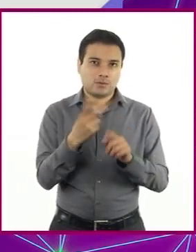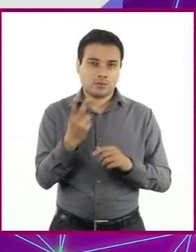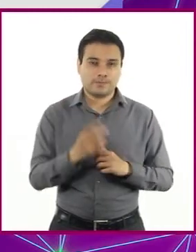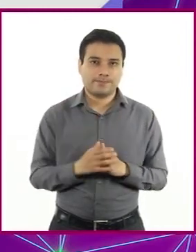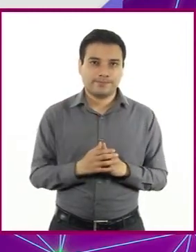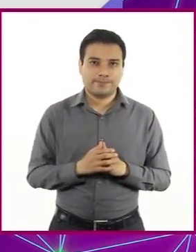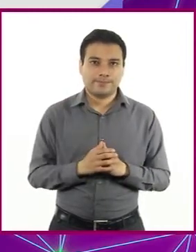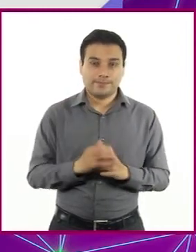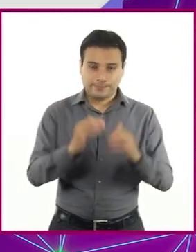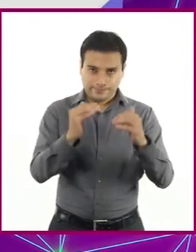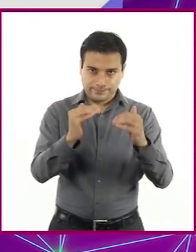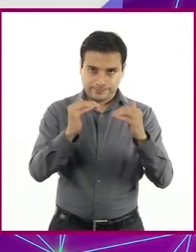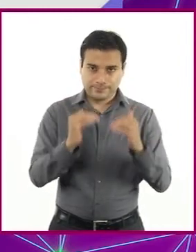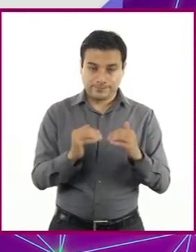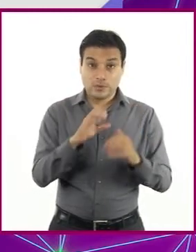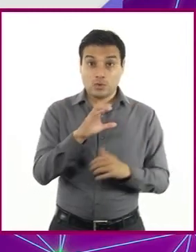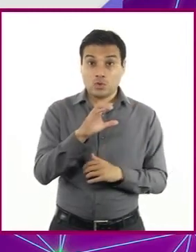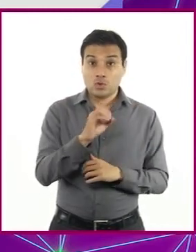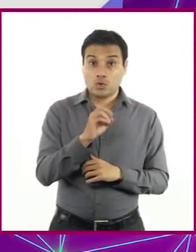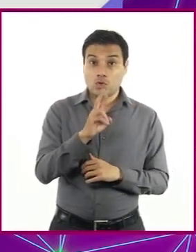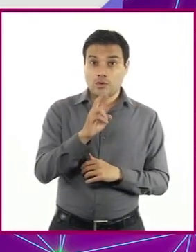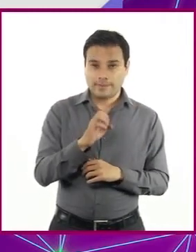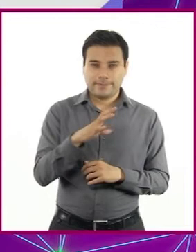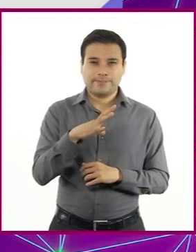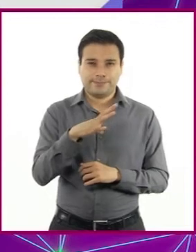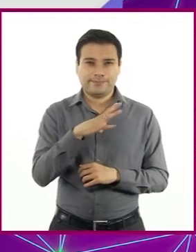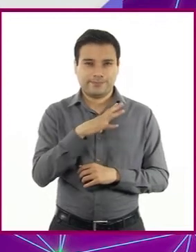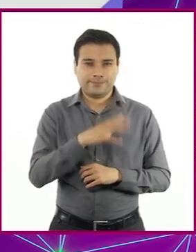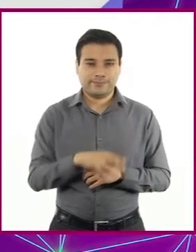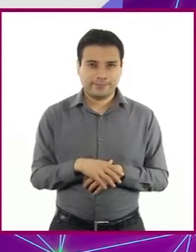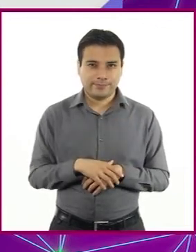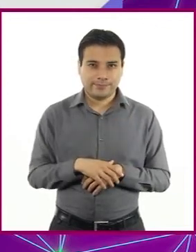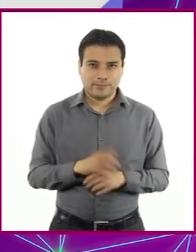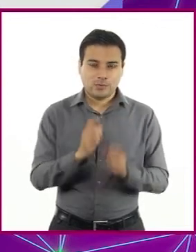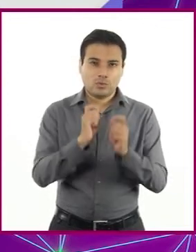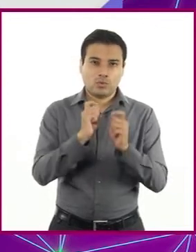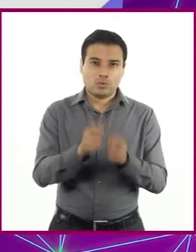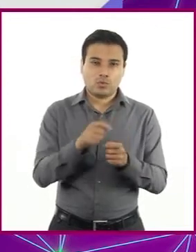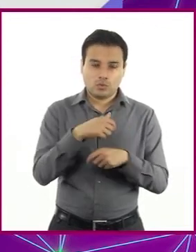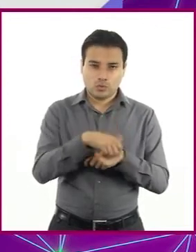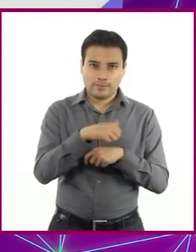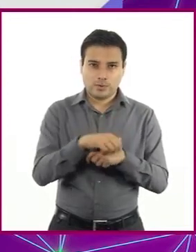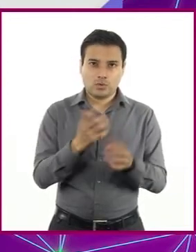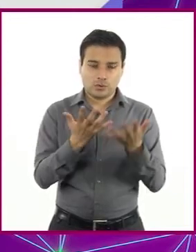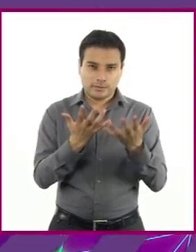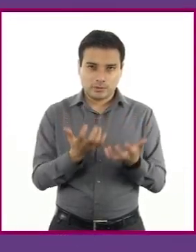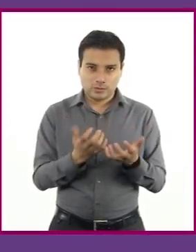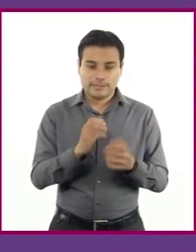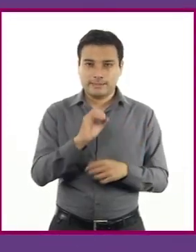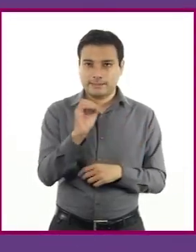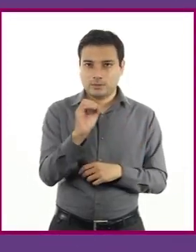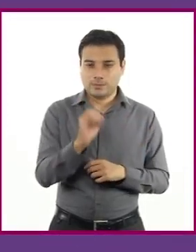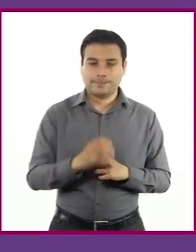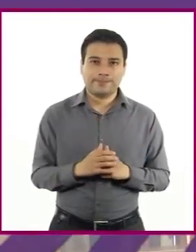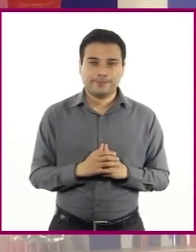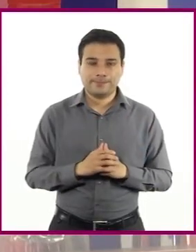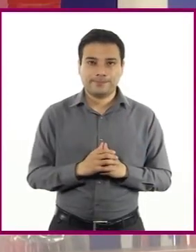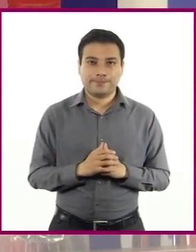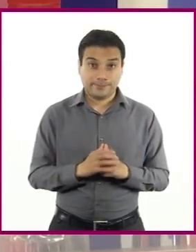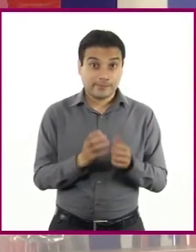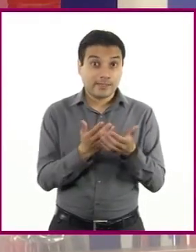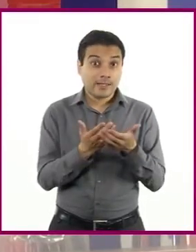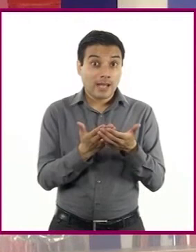Por último, el cobre que está sin combinar tiene número de oxidación con valor de 0.